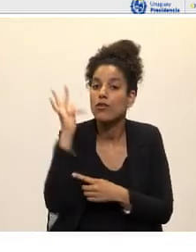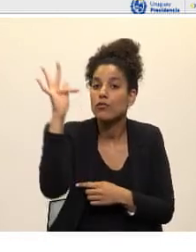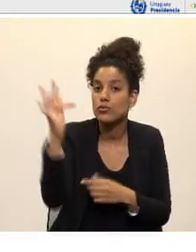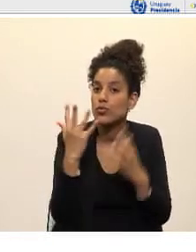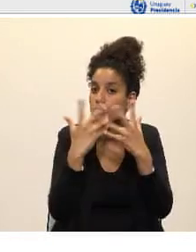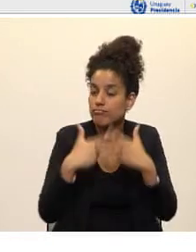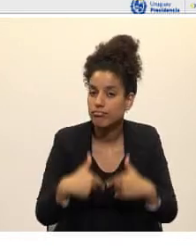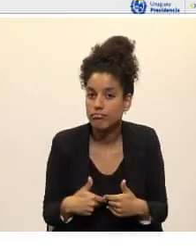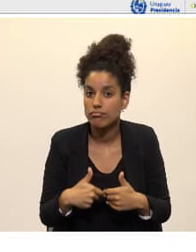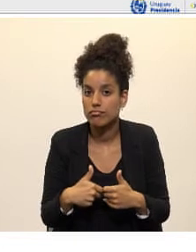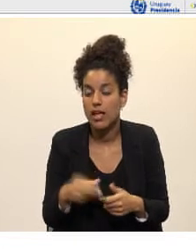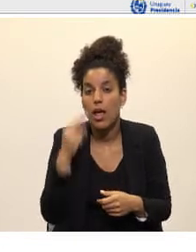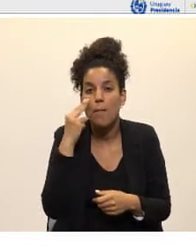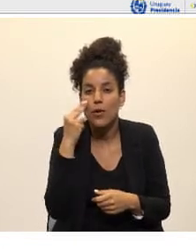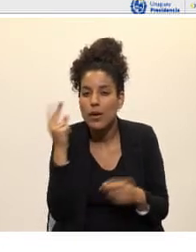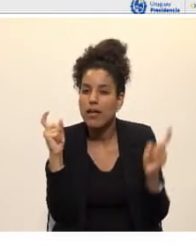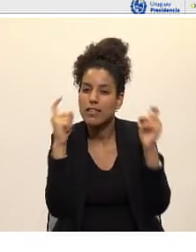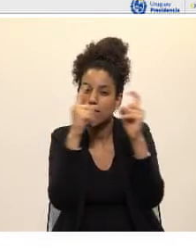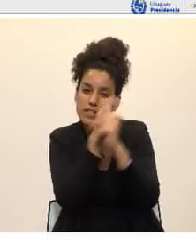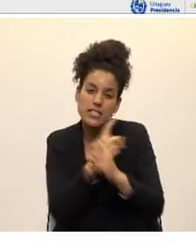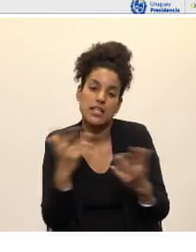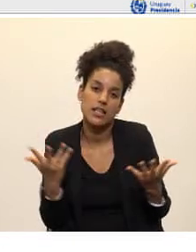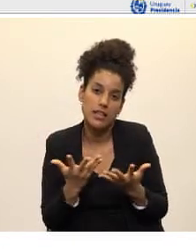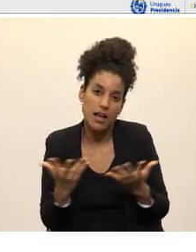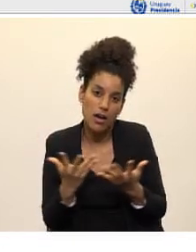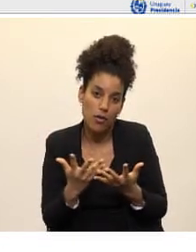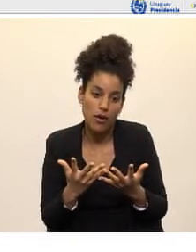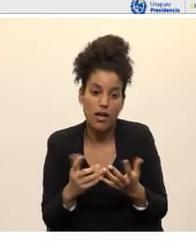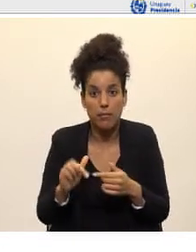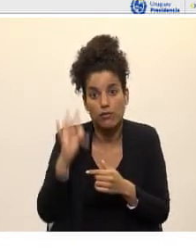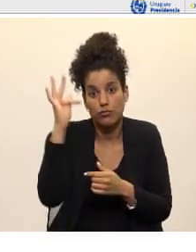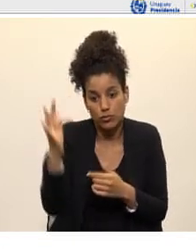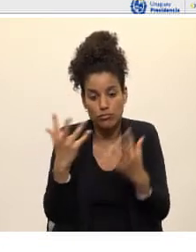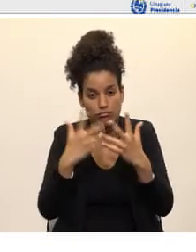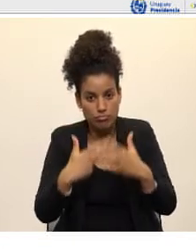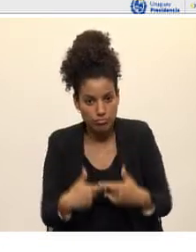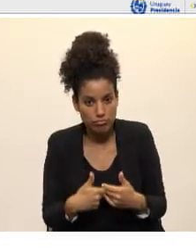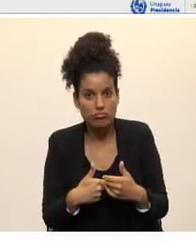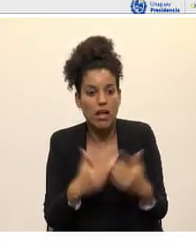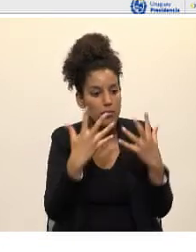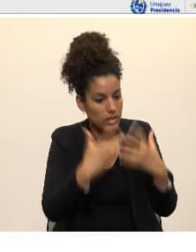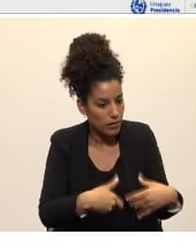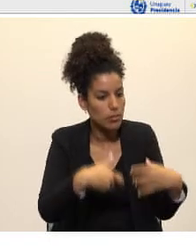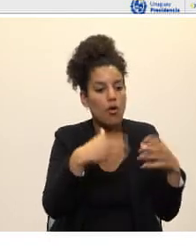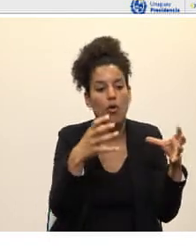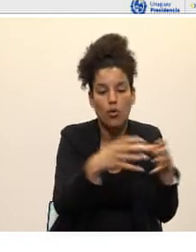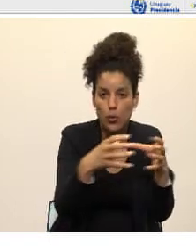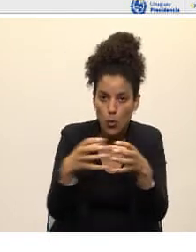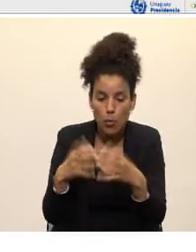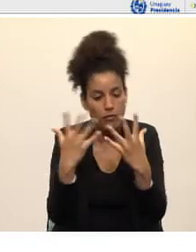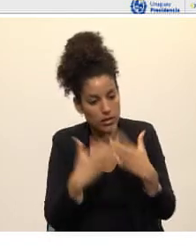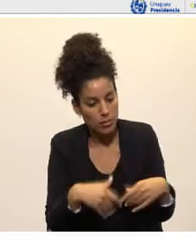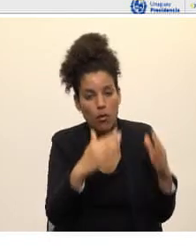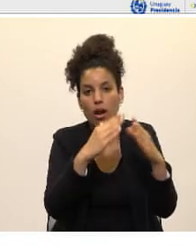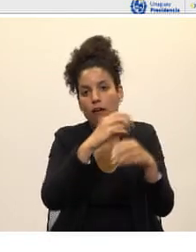Planifiquemos desde los problemas complejos que estamos teniendo, planifiquemos con las familias, con las comunidades, con otros